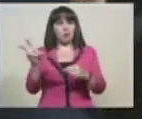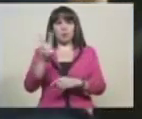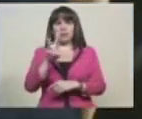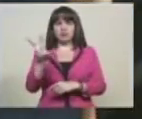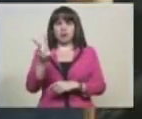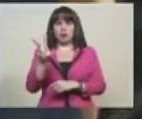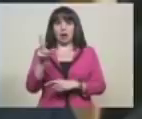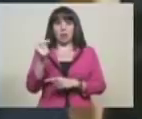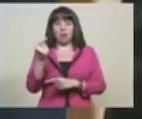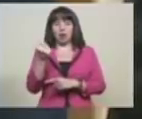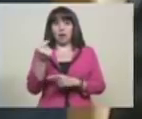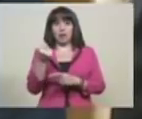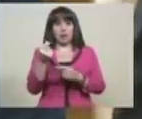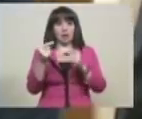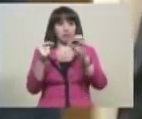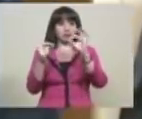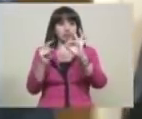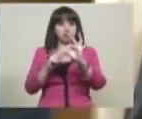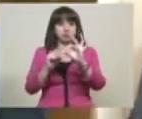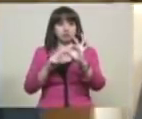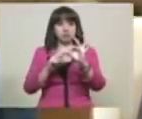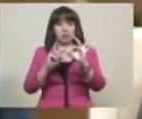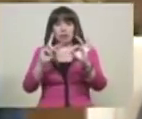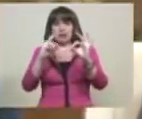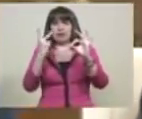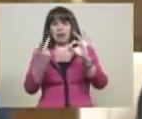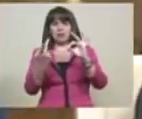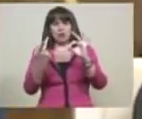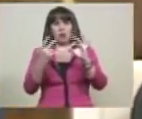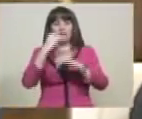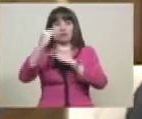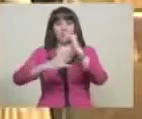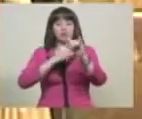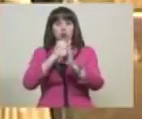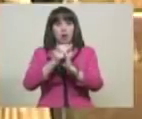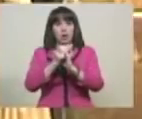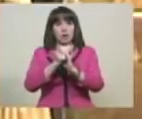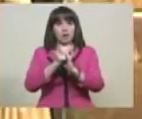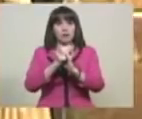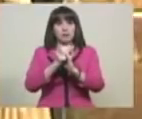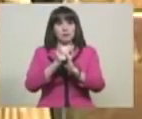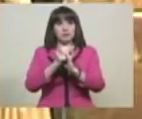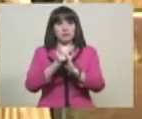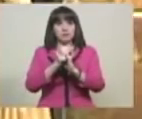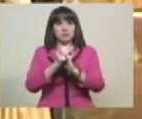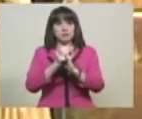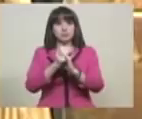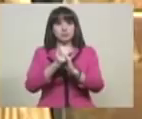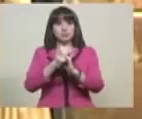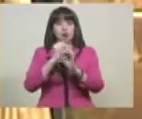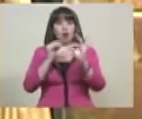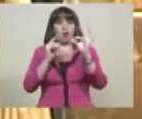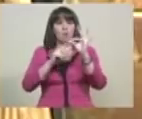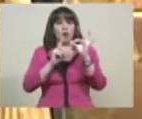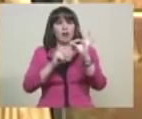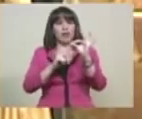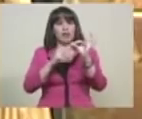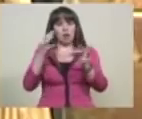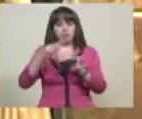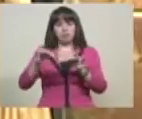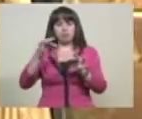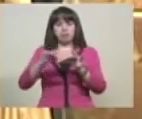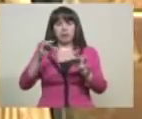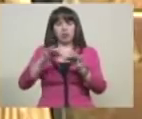como moneda de conversión internacional, como criptomoneda del sistema